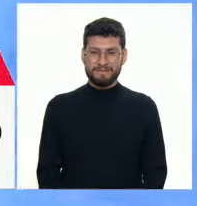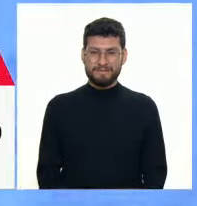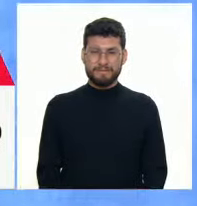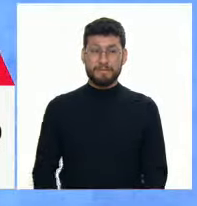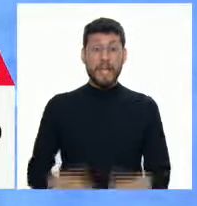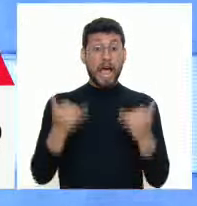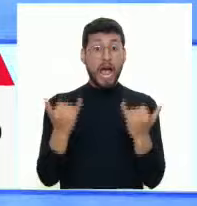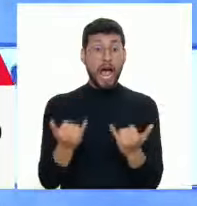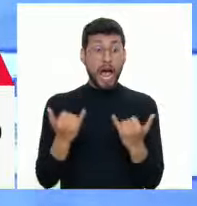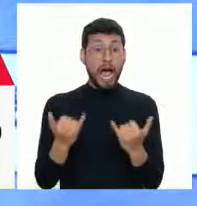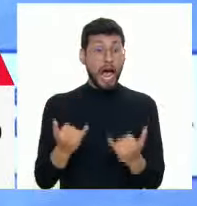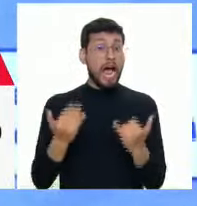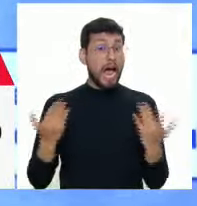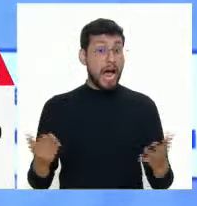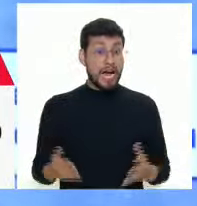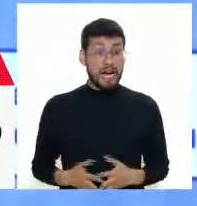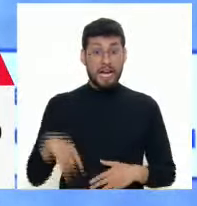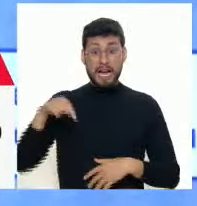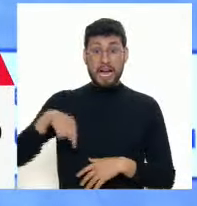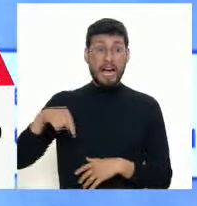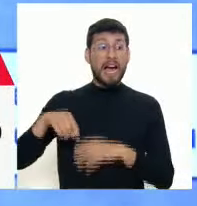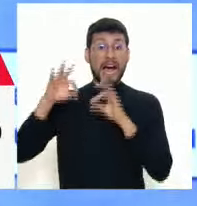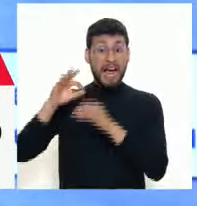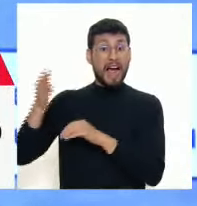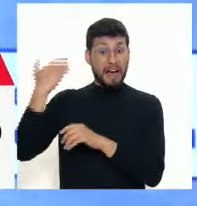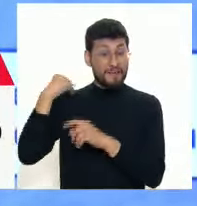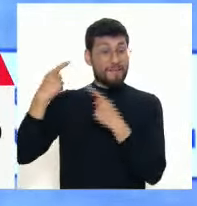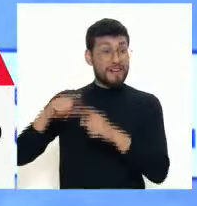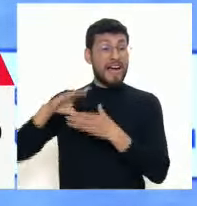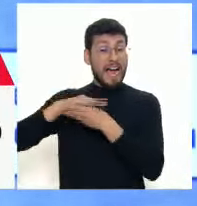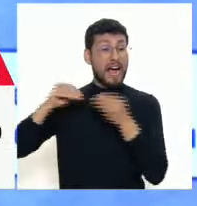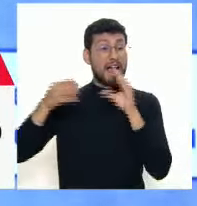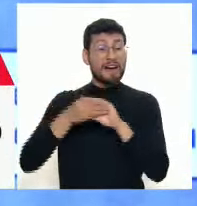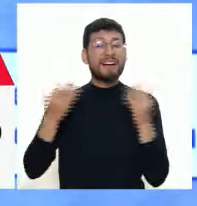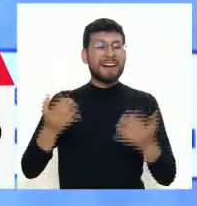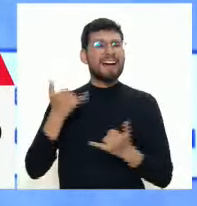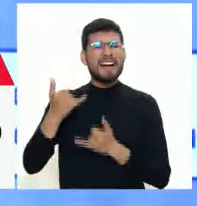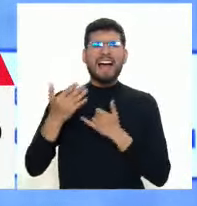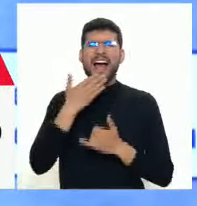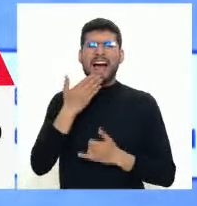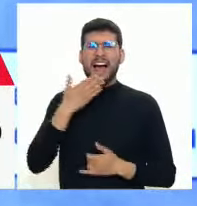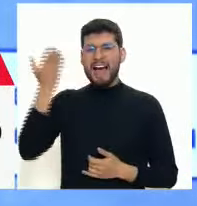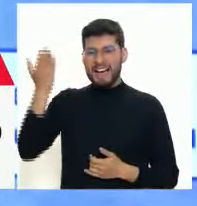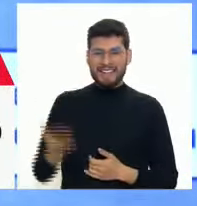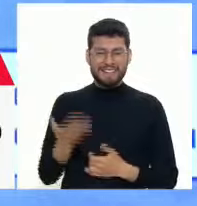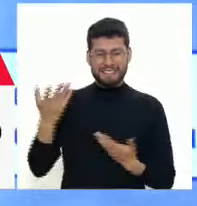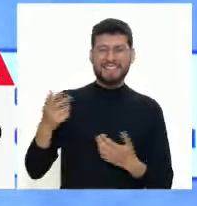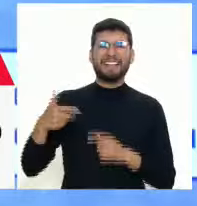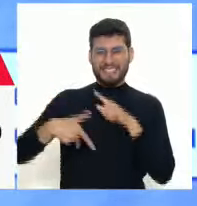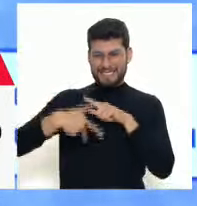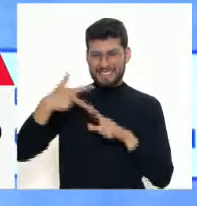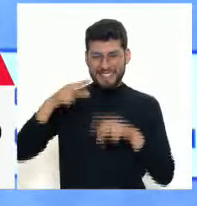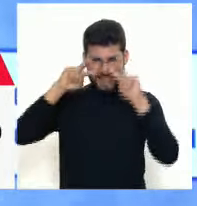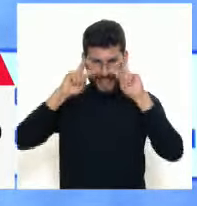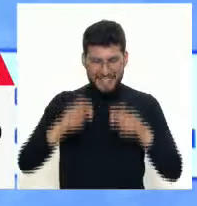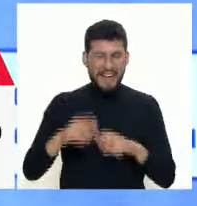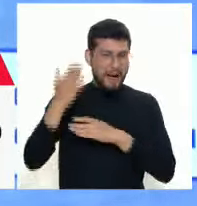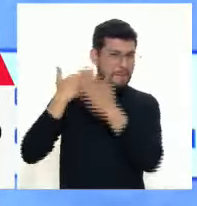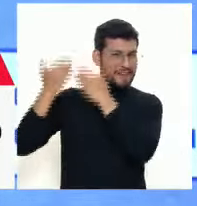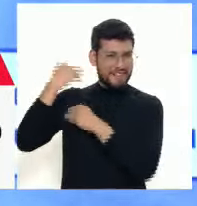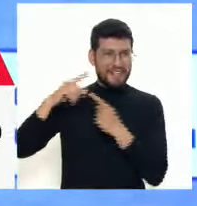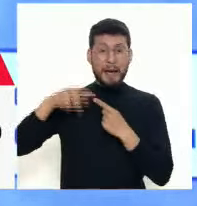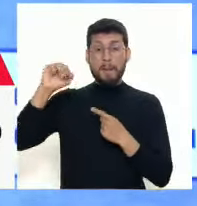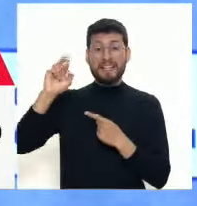Y ahora, directamente desde Así Fue, Descubriendo la Historia, démosle la bienvenida a nuestros exploradores del